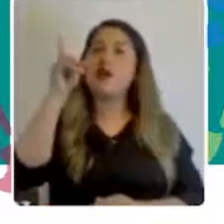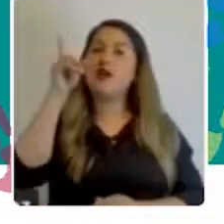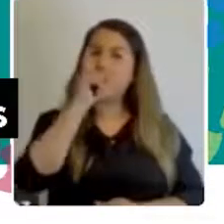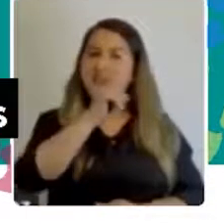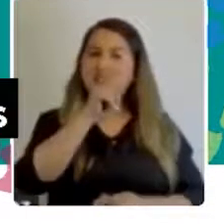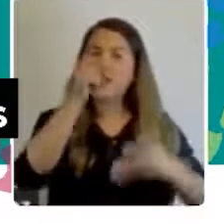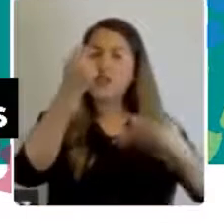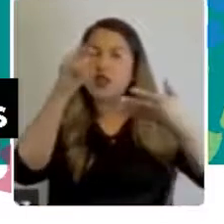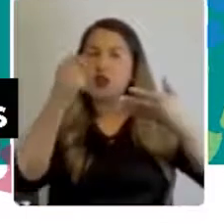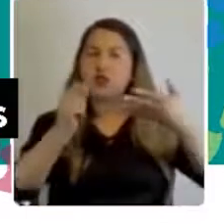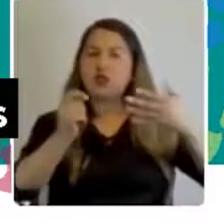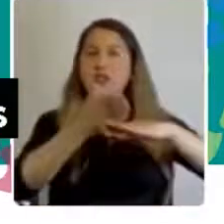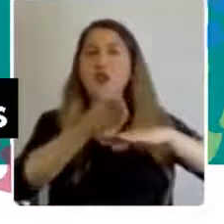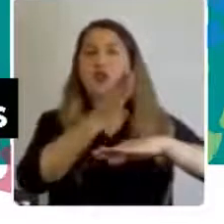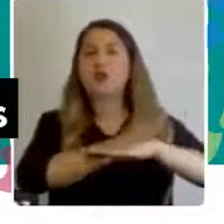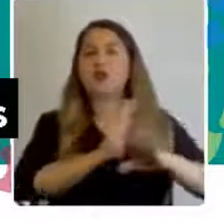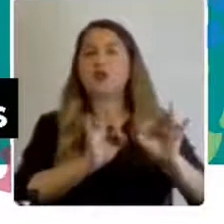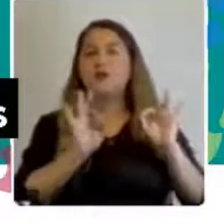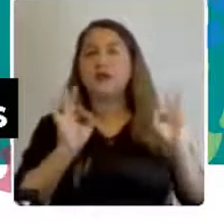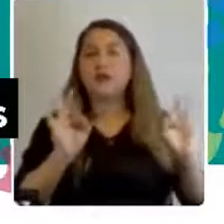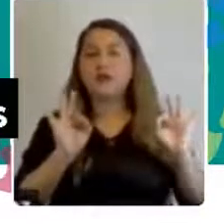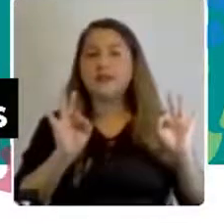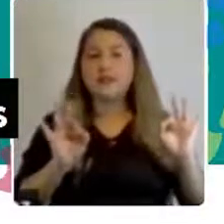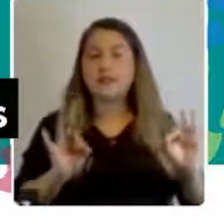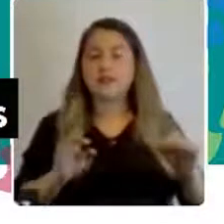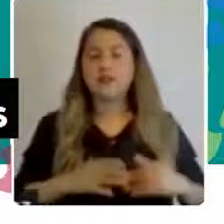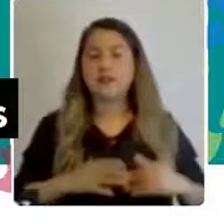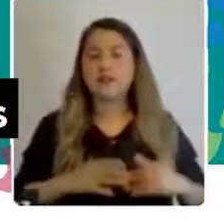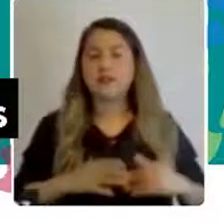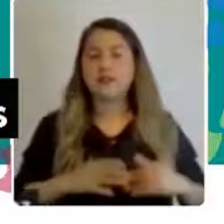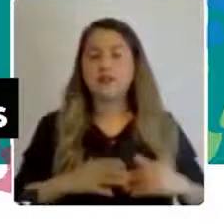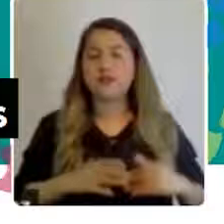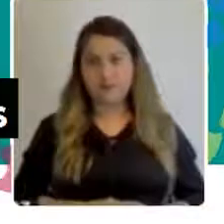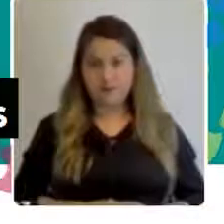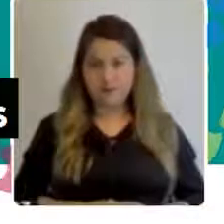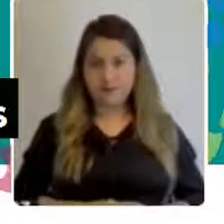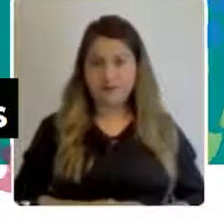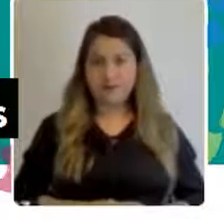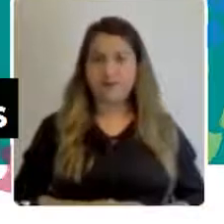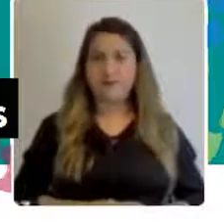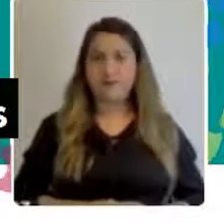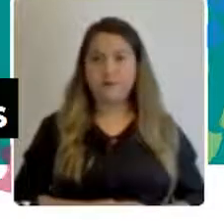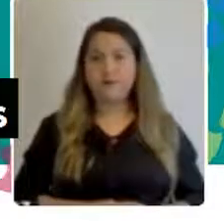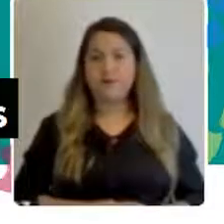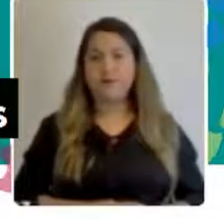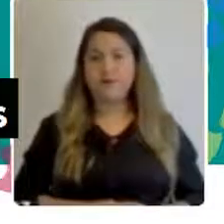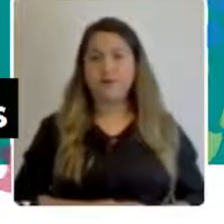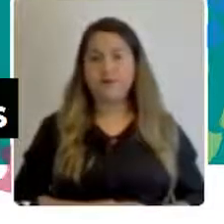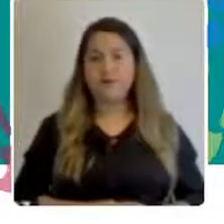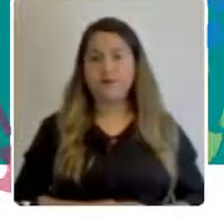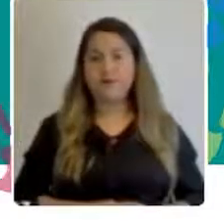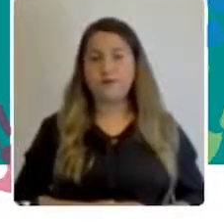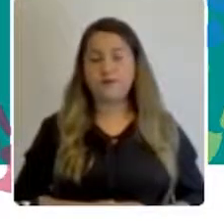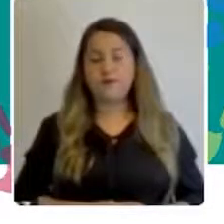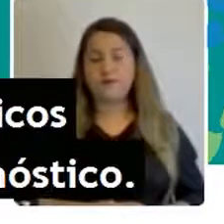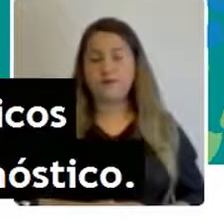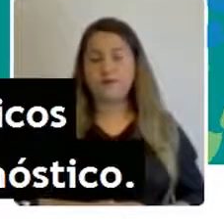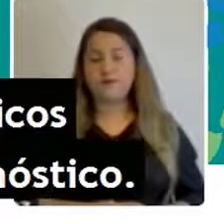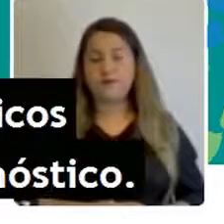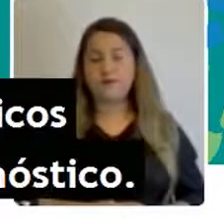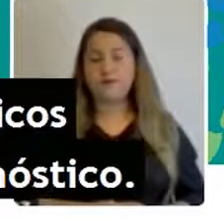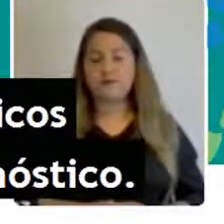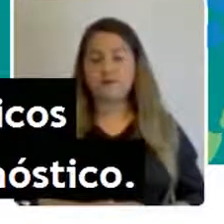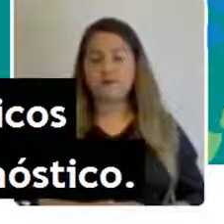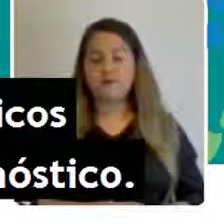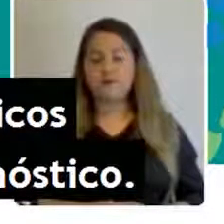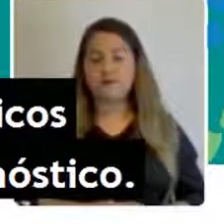of our surveys, que en varias encuestas que se necesita 5 a 15 años.